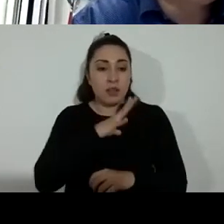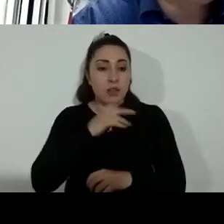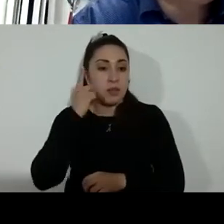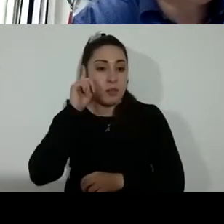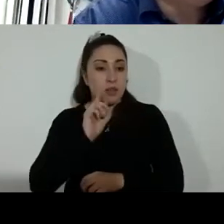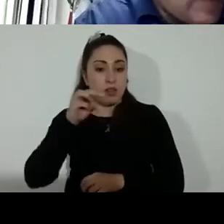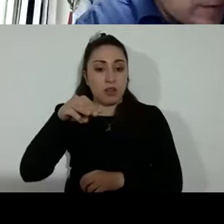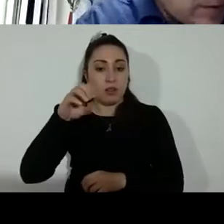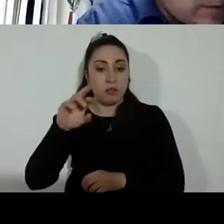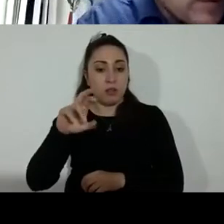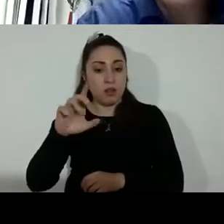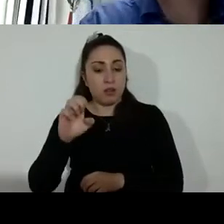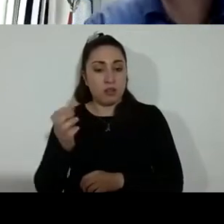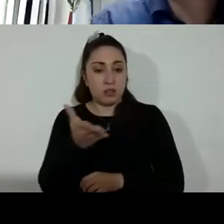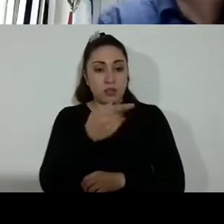conectada.